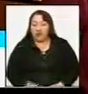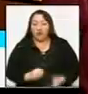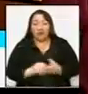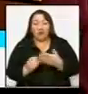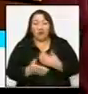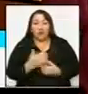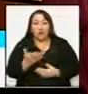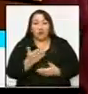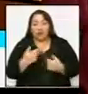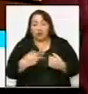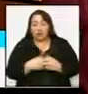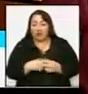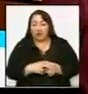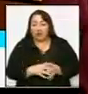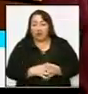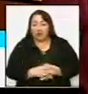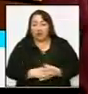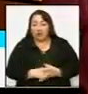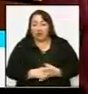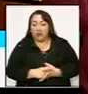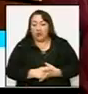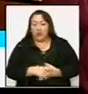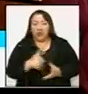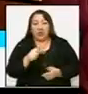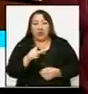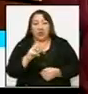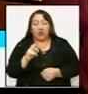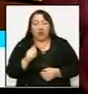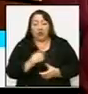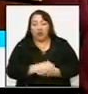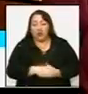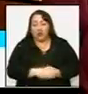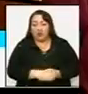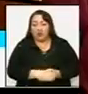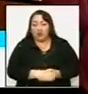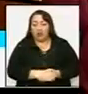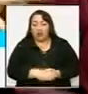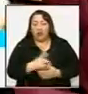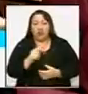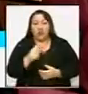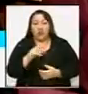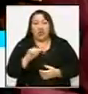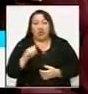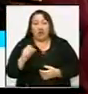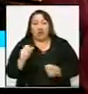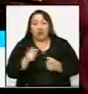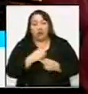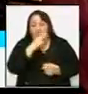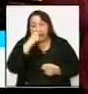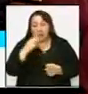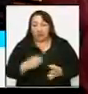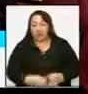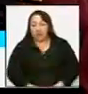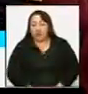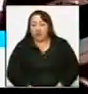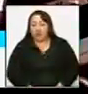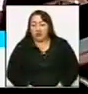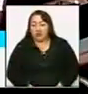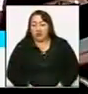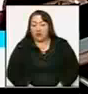ese proceso. Me ha pedido interrupción la congresista Alcorta, la congresista Takayama y el congresista Velázquez Quesquén.